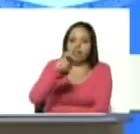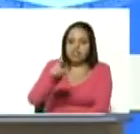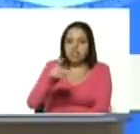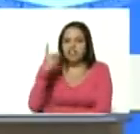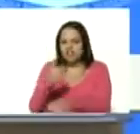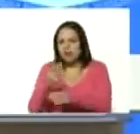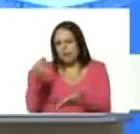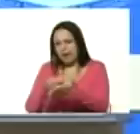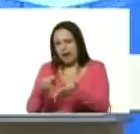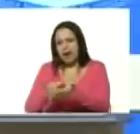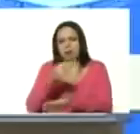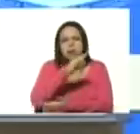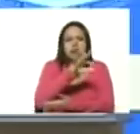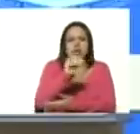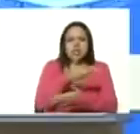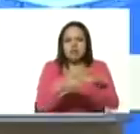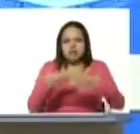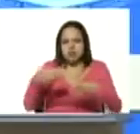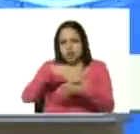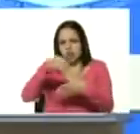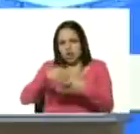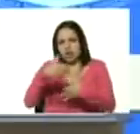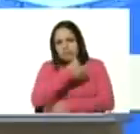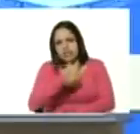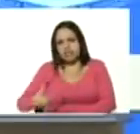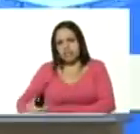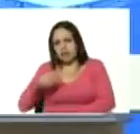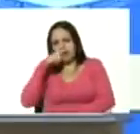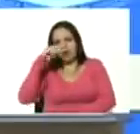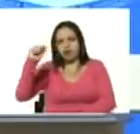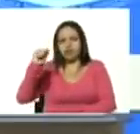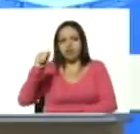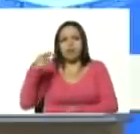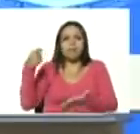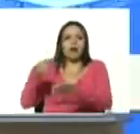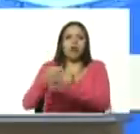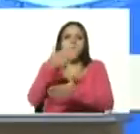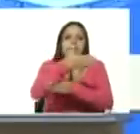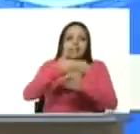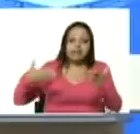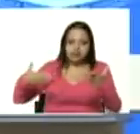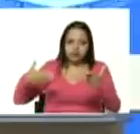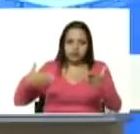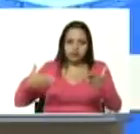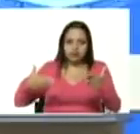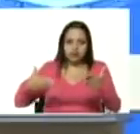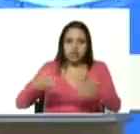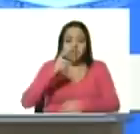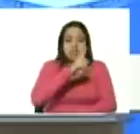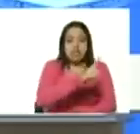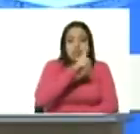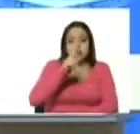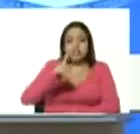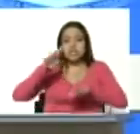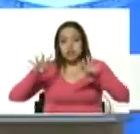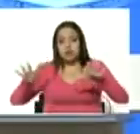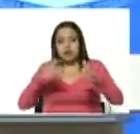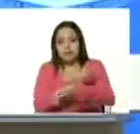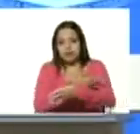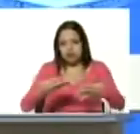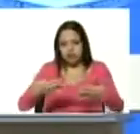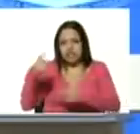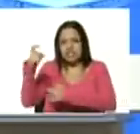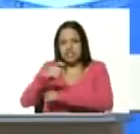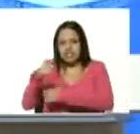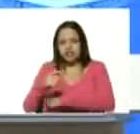30 millones de dólares y el presidente Maduro canceló la mitad de esos 119 millones que se necesitaban